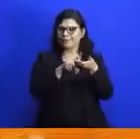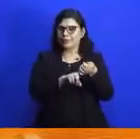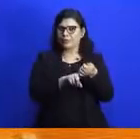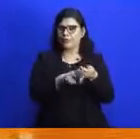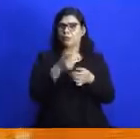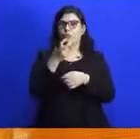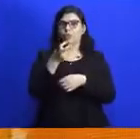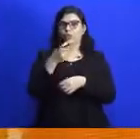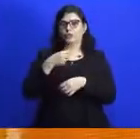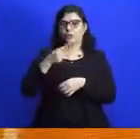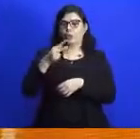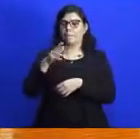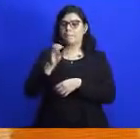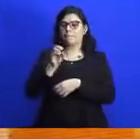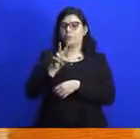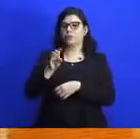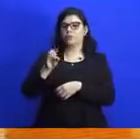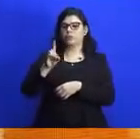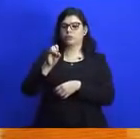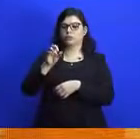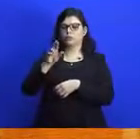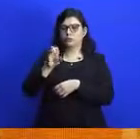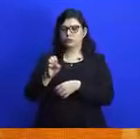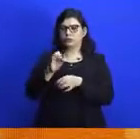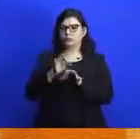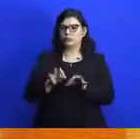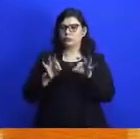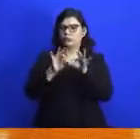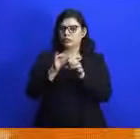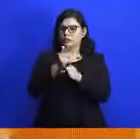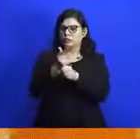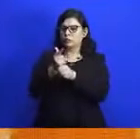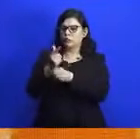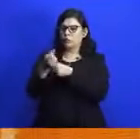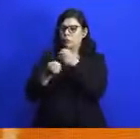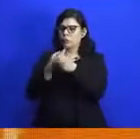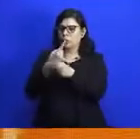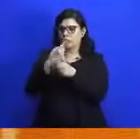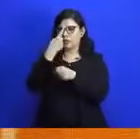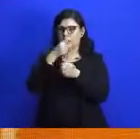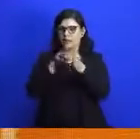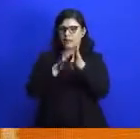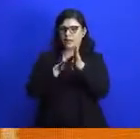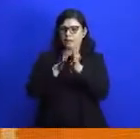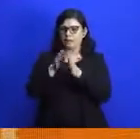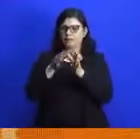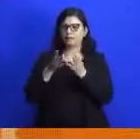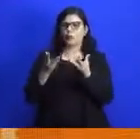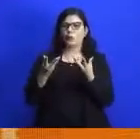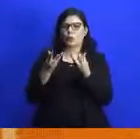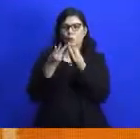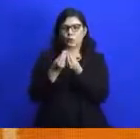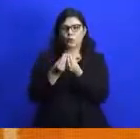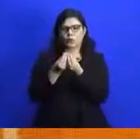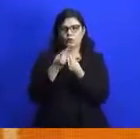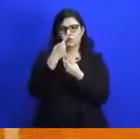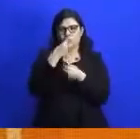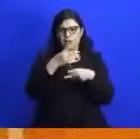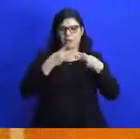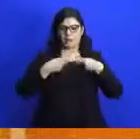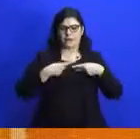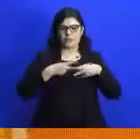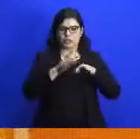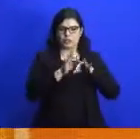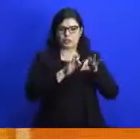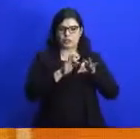ayudar a que nuestros proveedores prosperen, identificando oportunidades de crecimiento con nosotros, construyendo así una cadena de valor